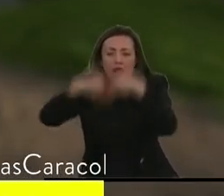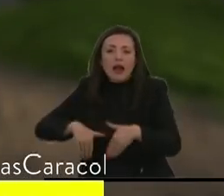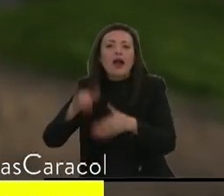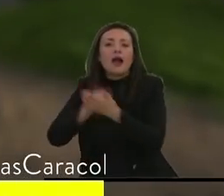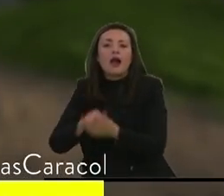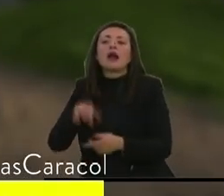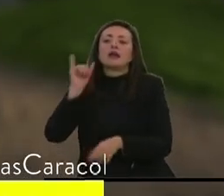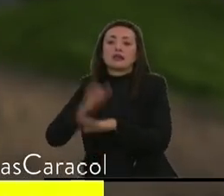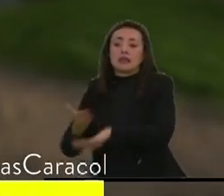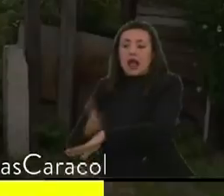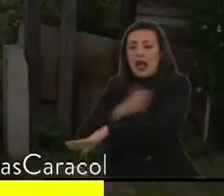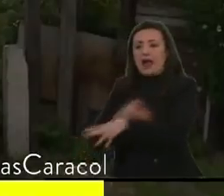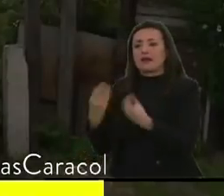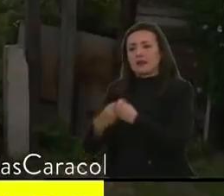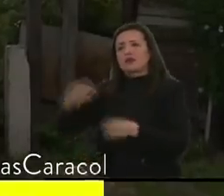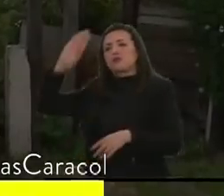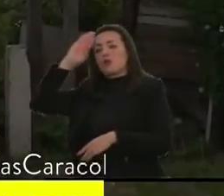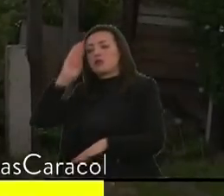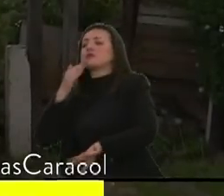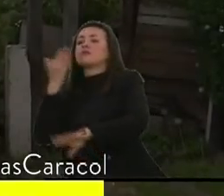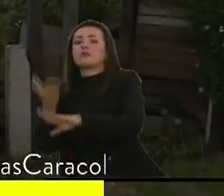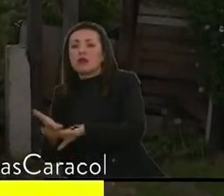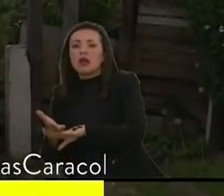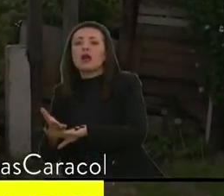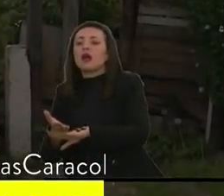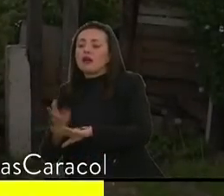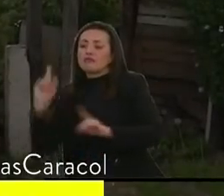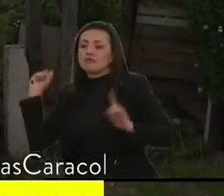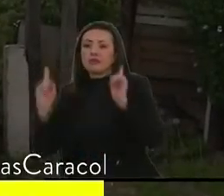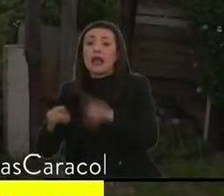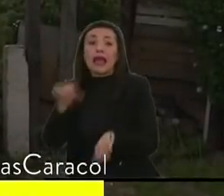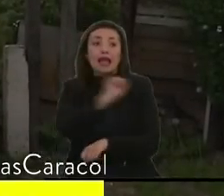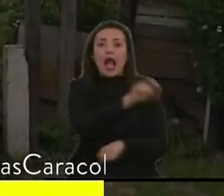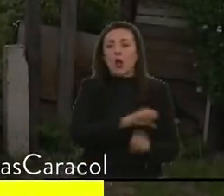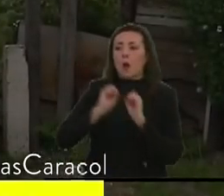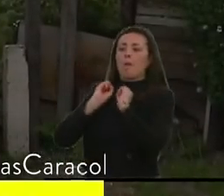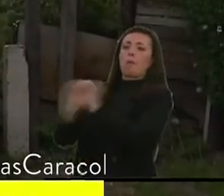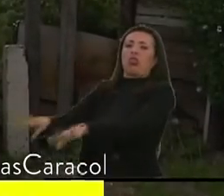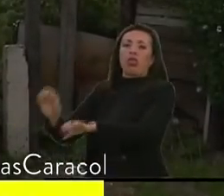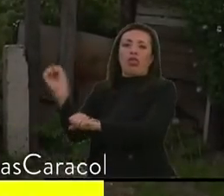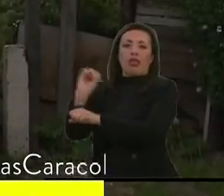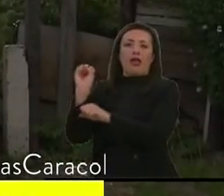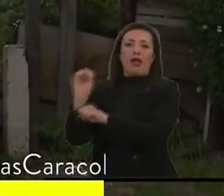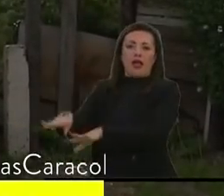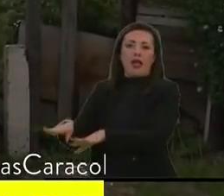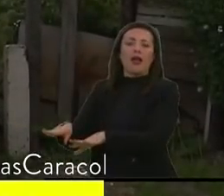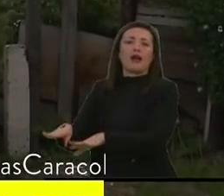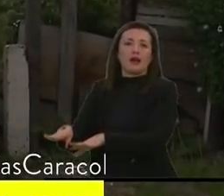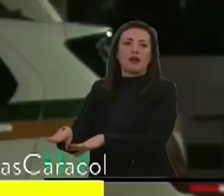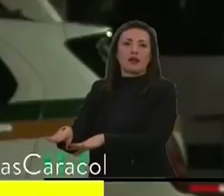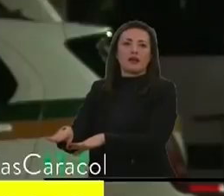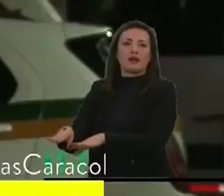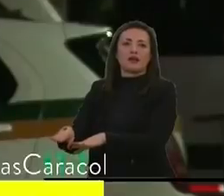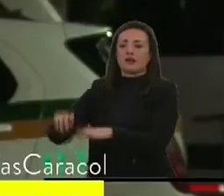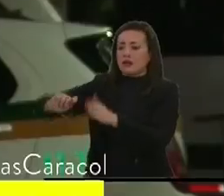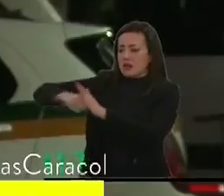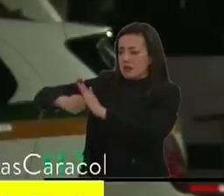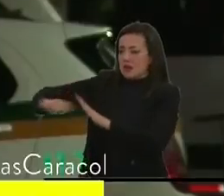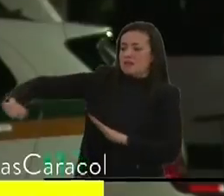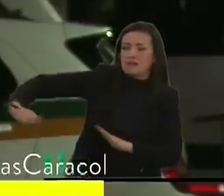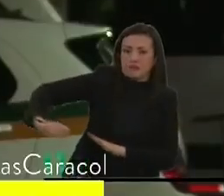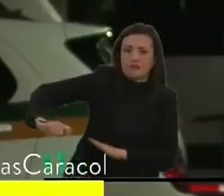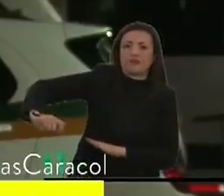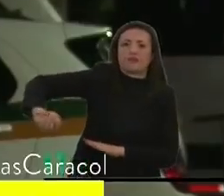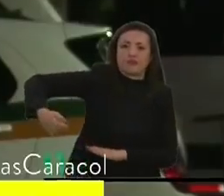por parte de las unidades. Llegaron a un sitio, este carro fue dejado abandonado totalmente con las llaves de encendido